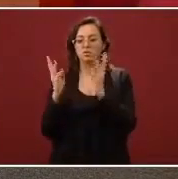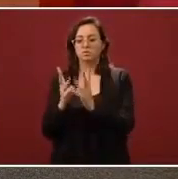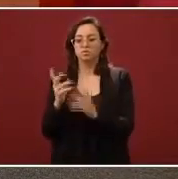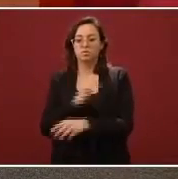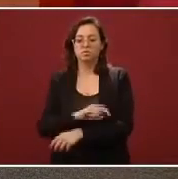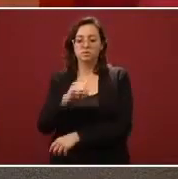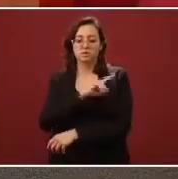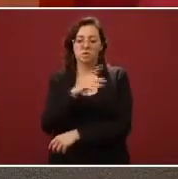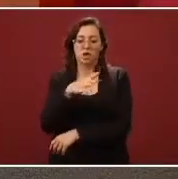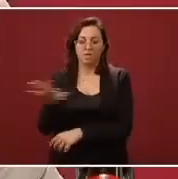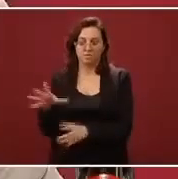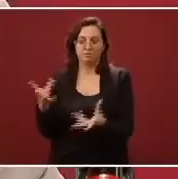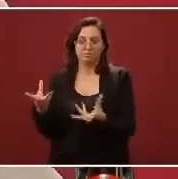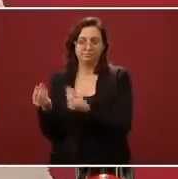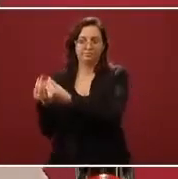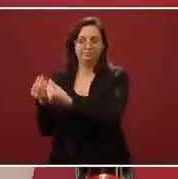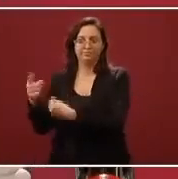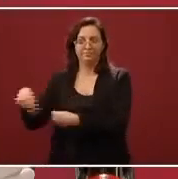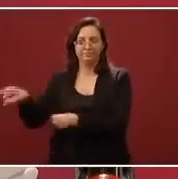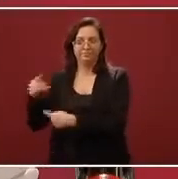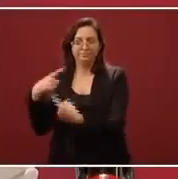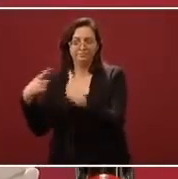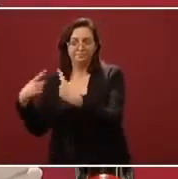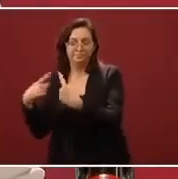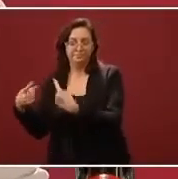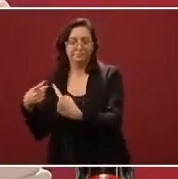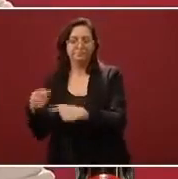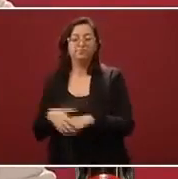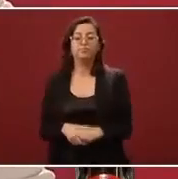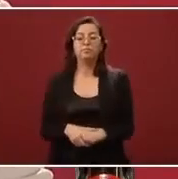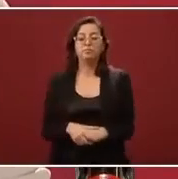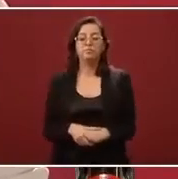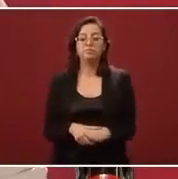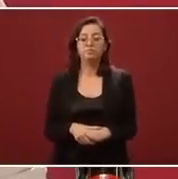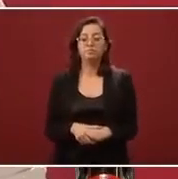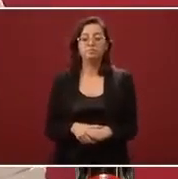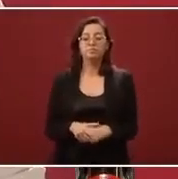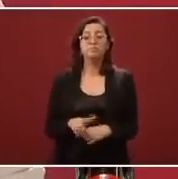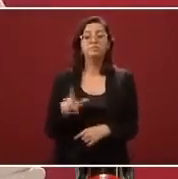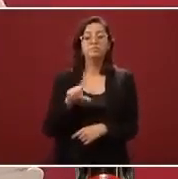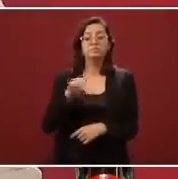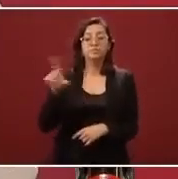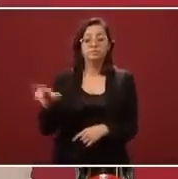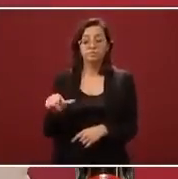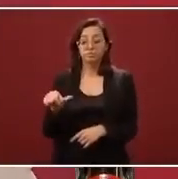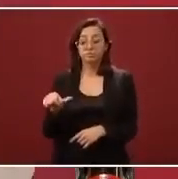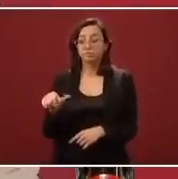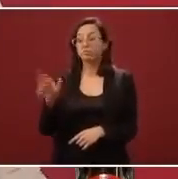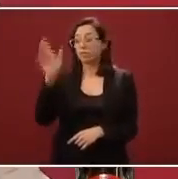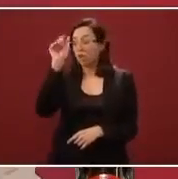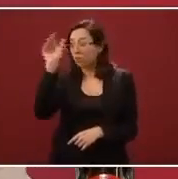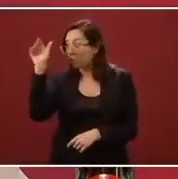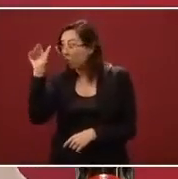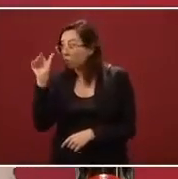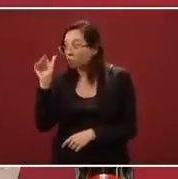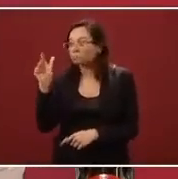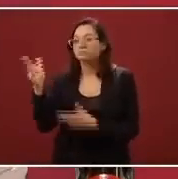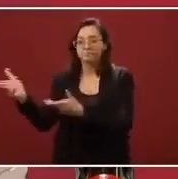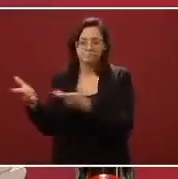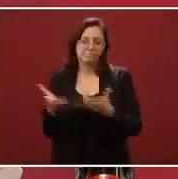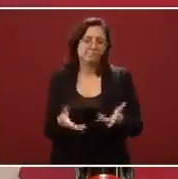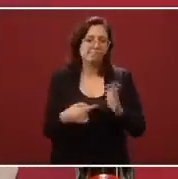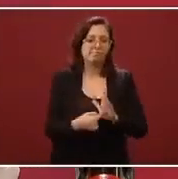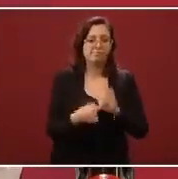Salubridad General. Precisamente en estos momentos están por presentar los acuerdos y compromisos y llevar a cabo